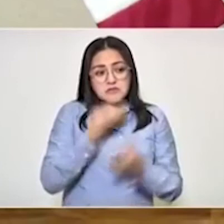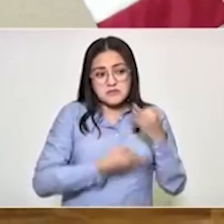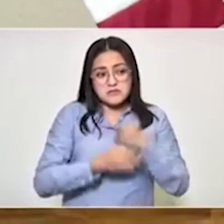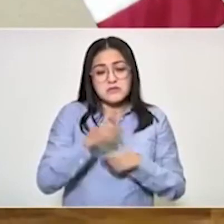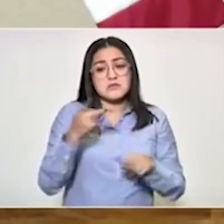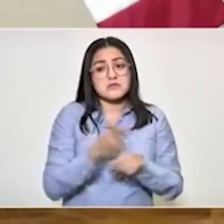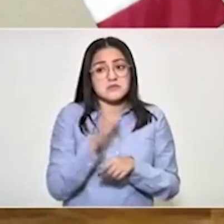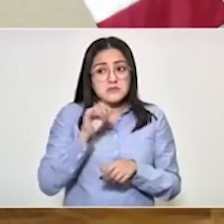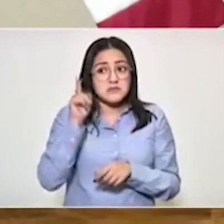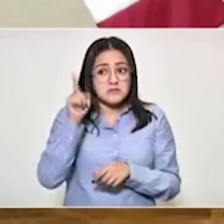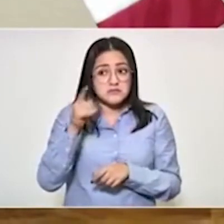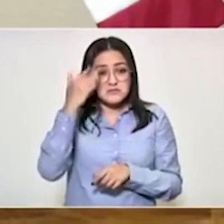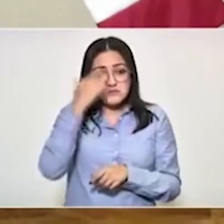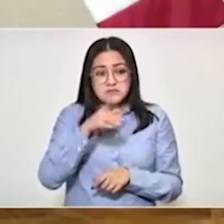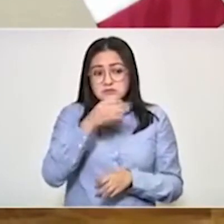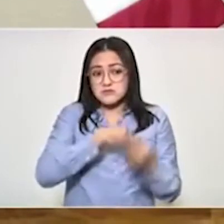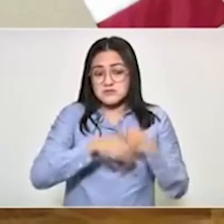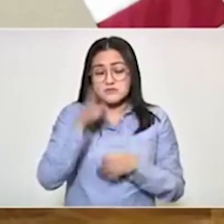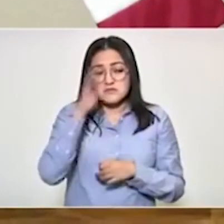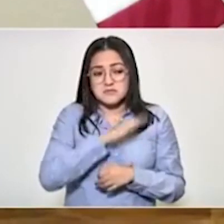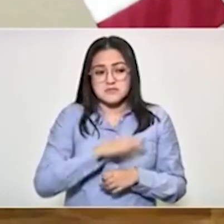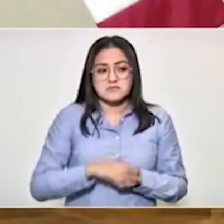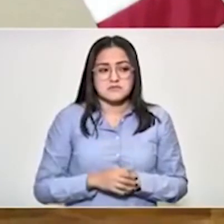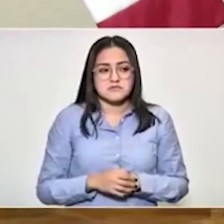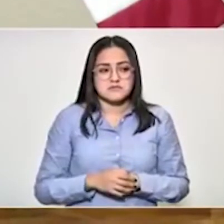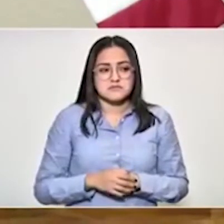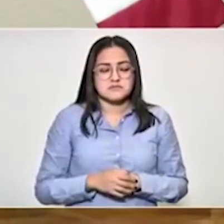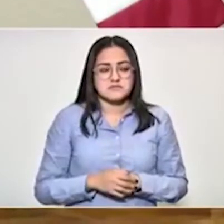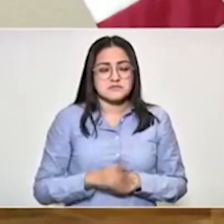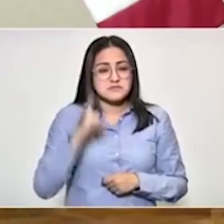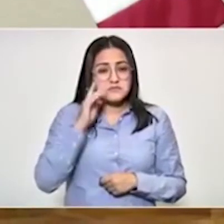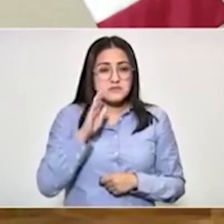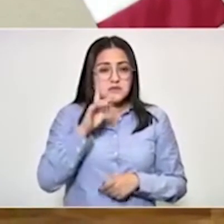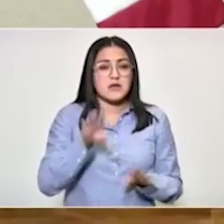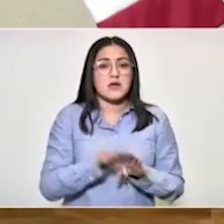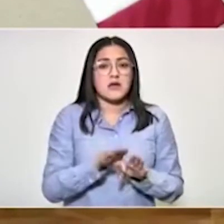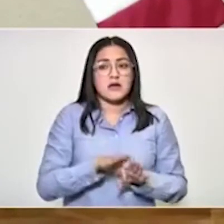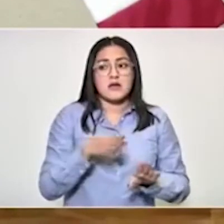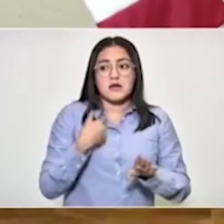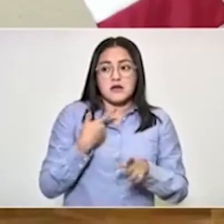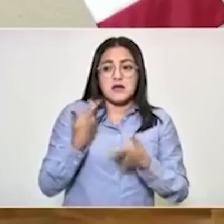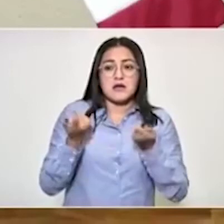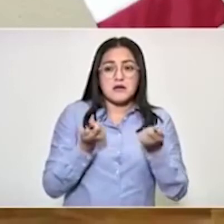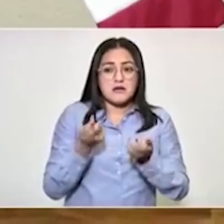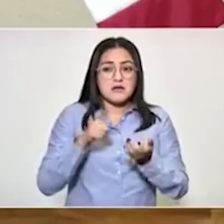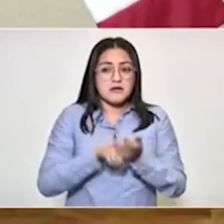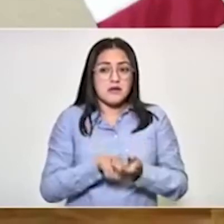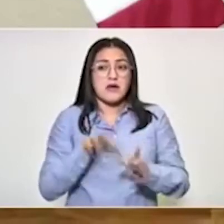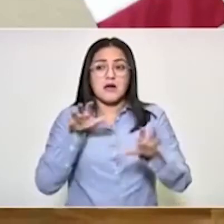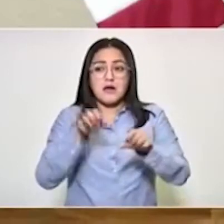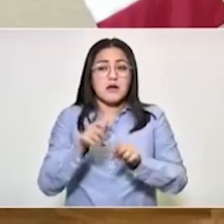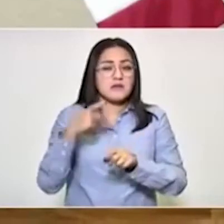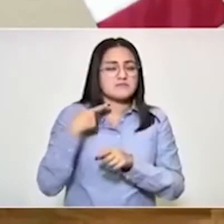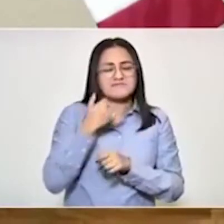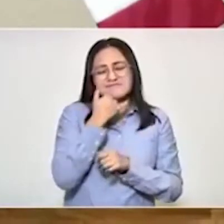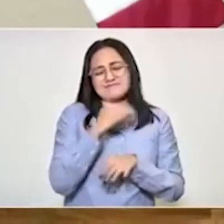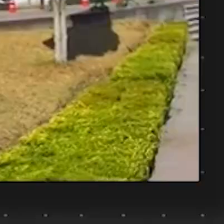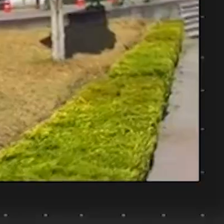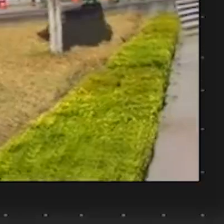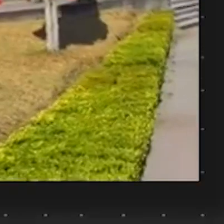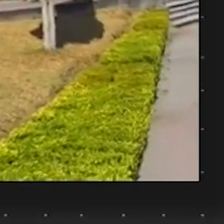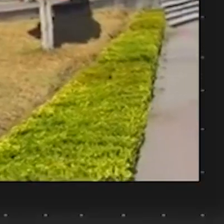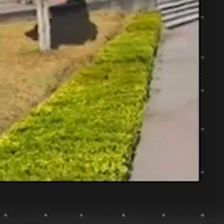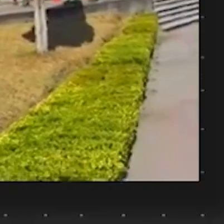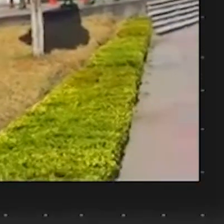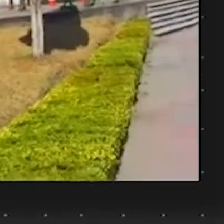lo que haya ocurra porque nos dicen que hay manipulación que hay persecución política por favor